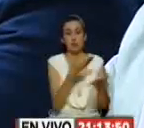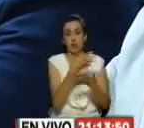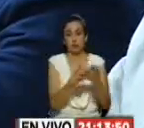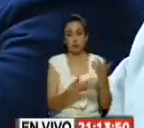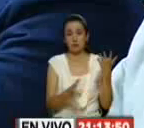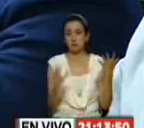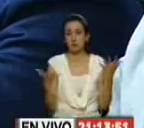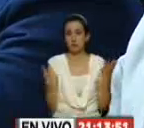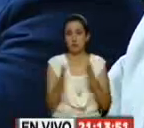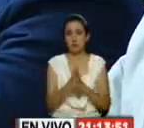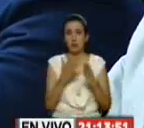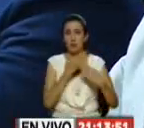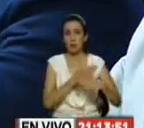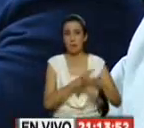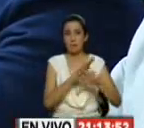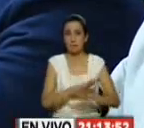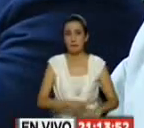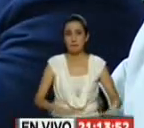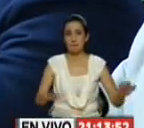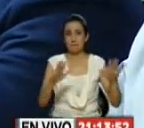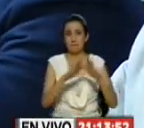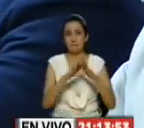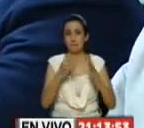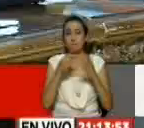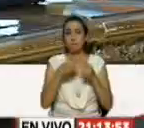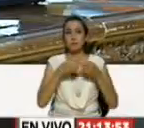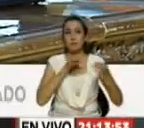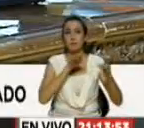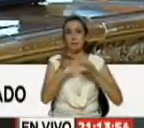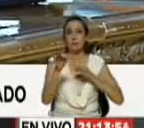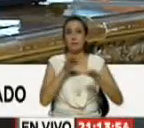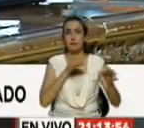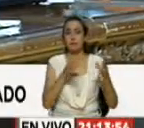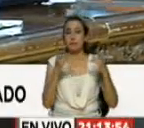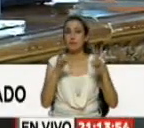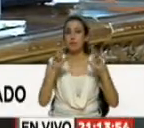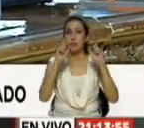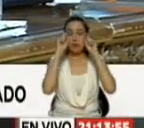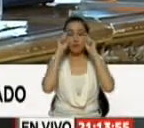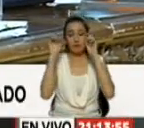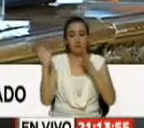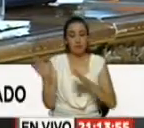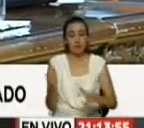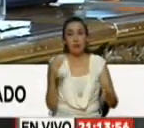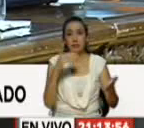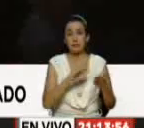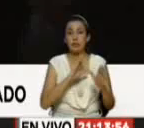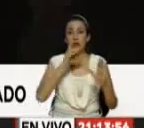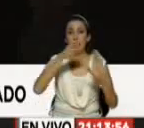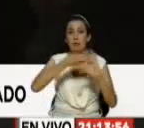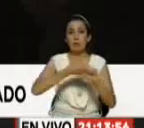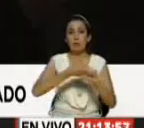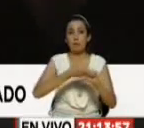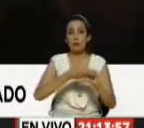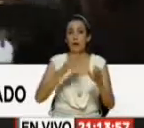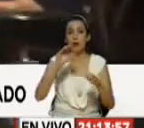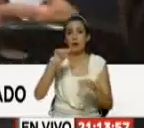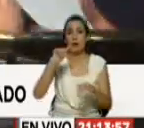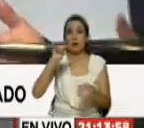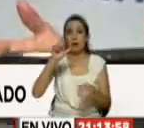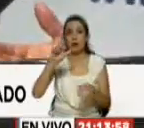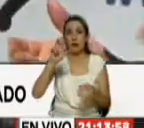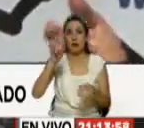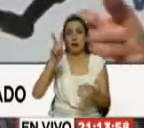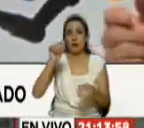su parte, la defensa de Alvarado manifestó que en el detalle de los hechos, Fiscalía no mencionó en ningún caso la participación de Alvarado como secretario